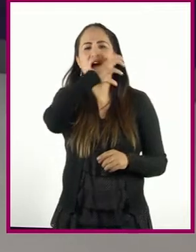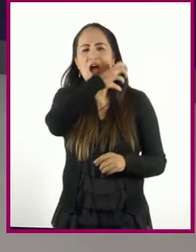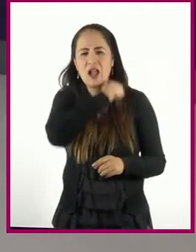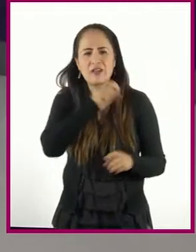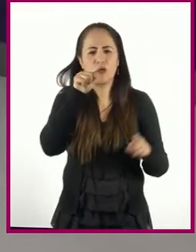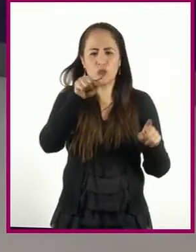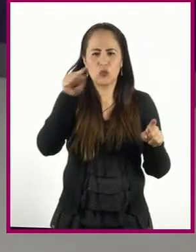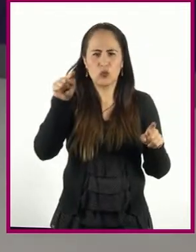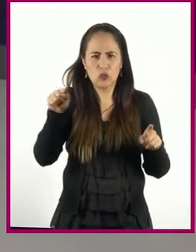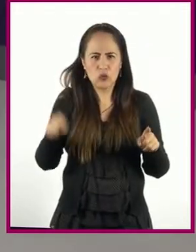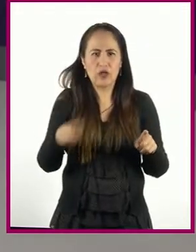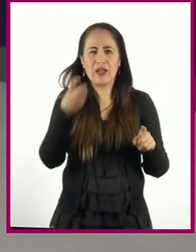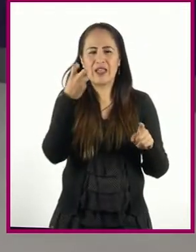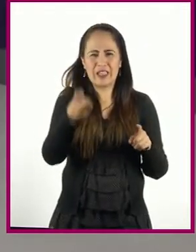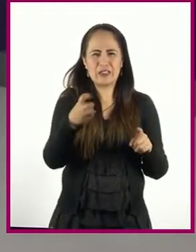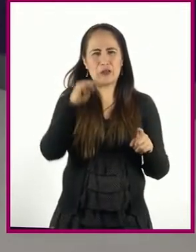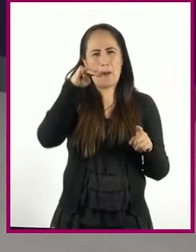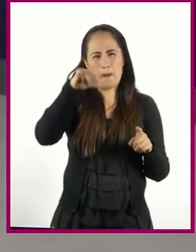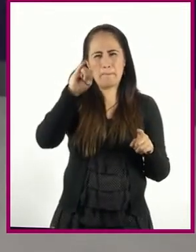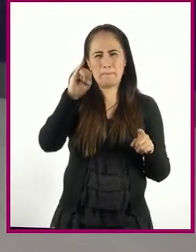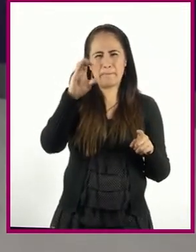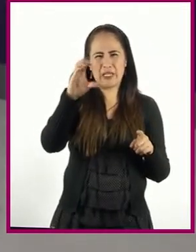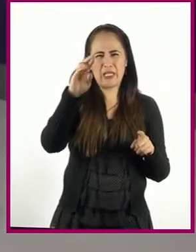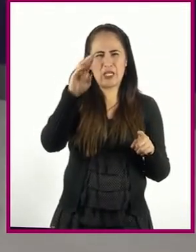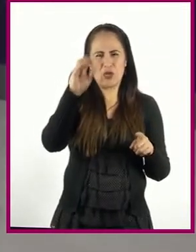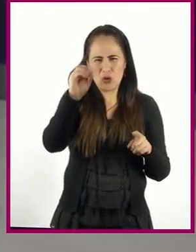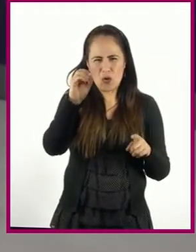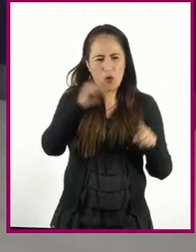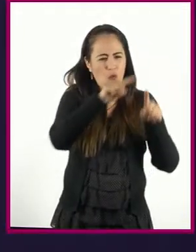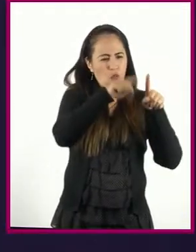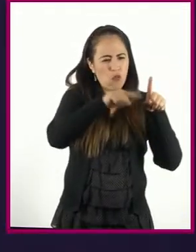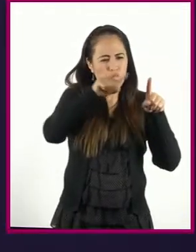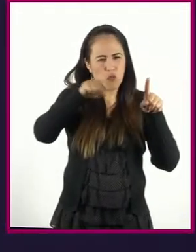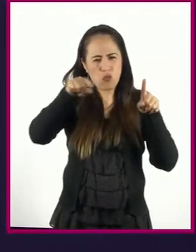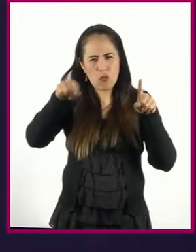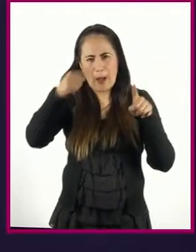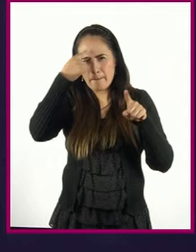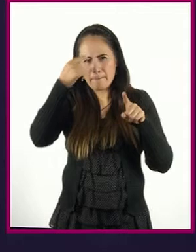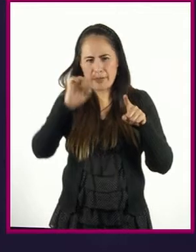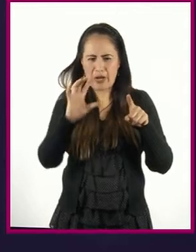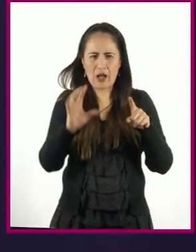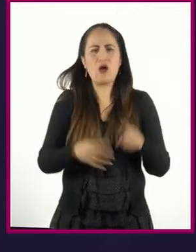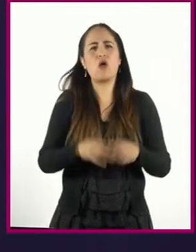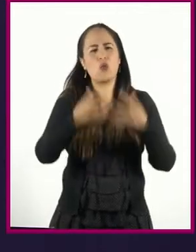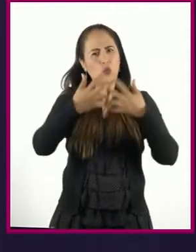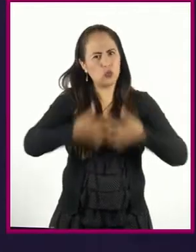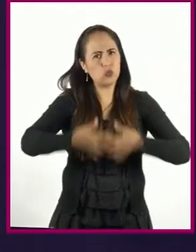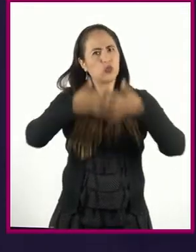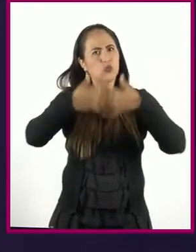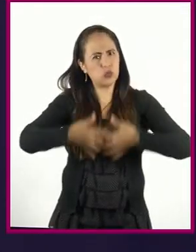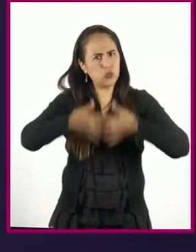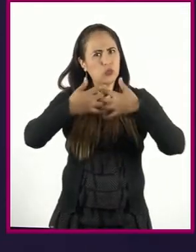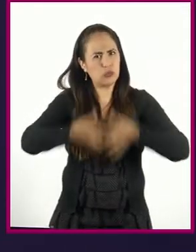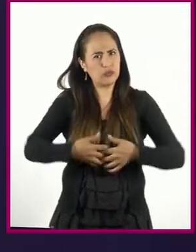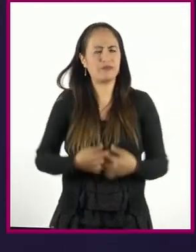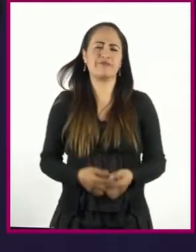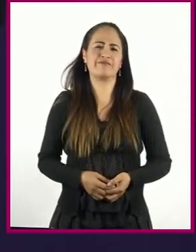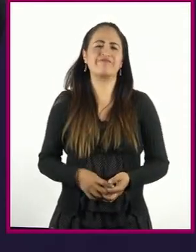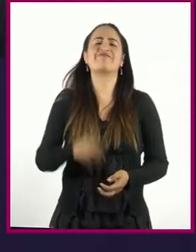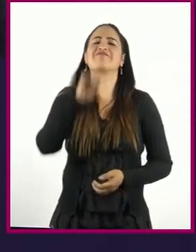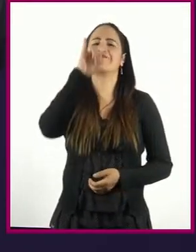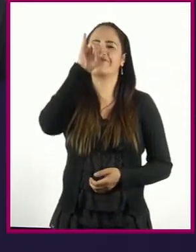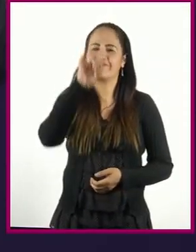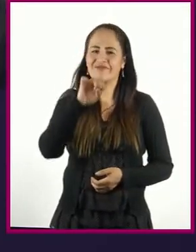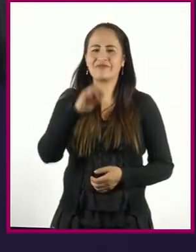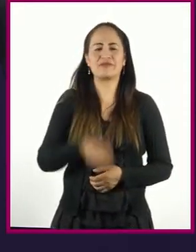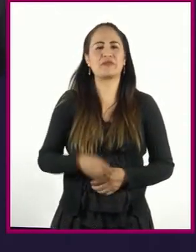la radiación de microondas para su funcionamiento. Muy bien, Leslie. Hasta este momento, sabemos que